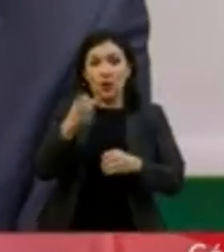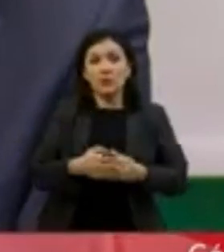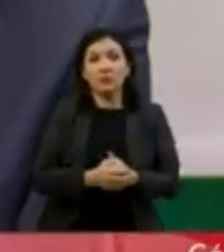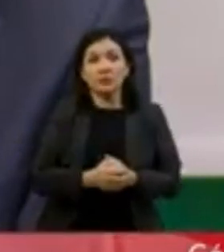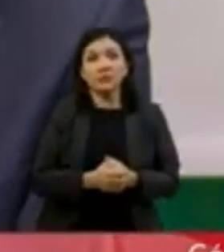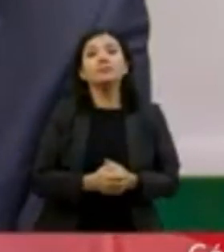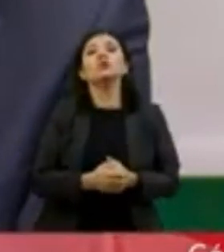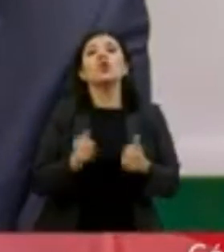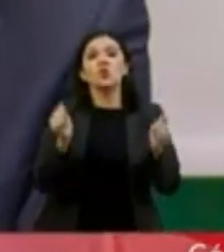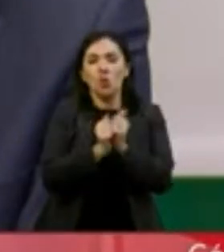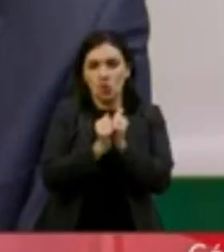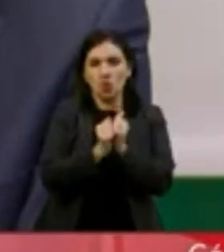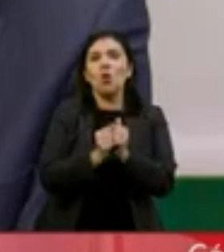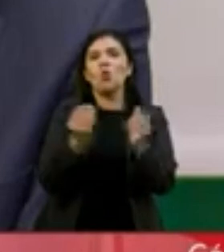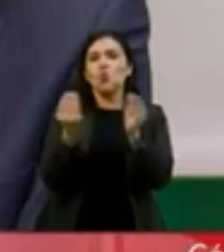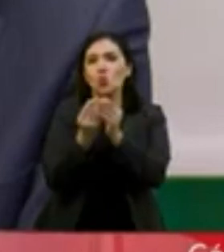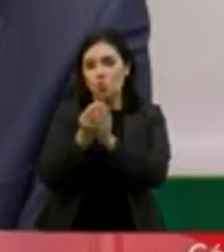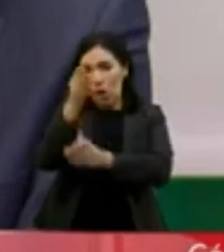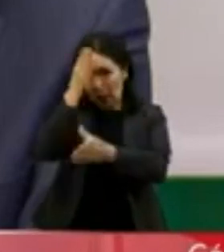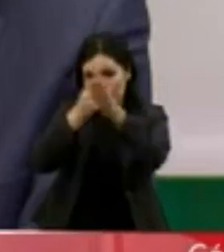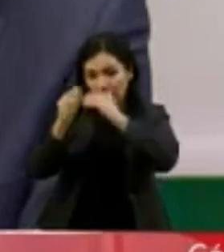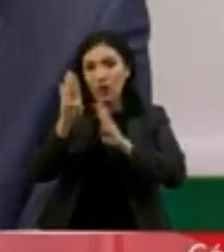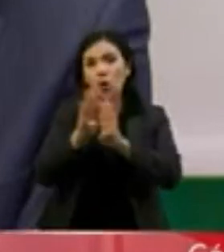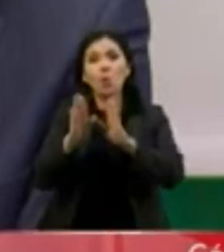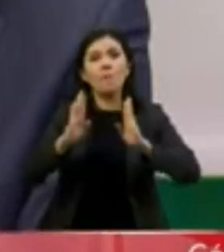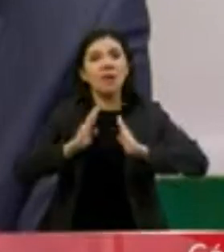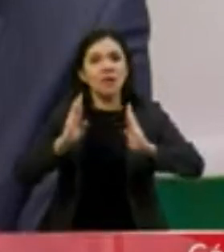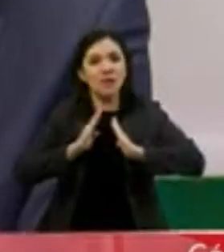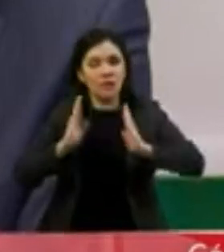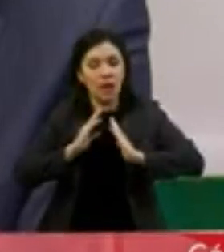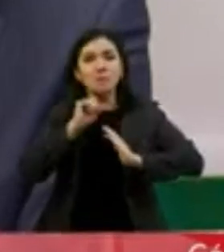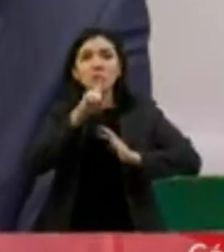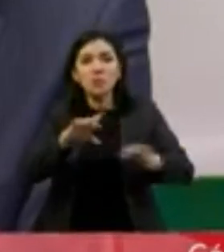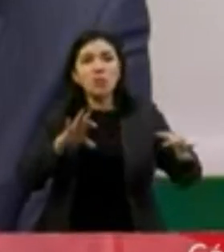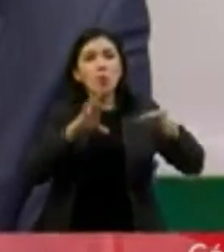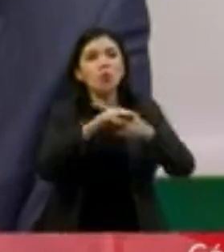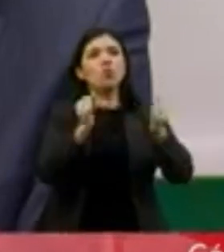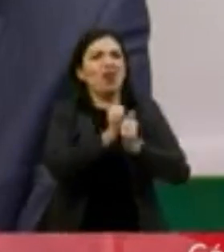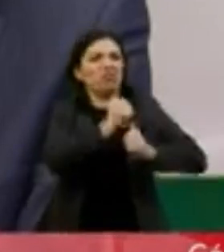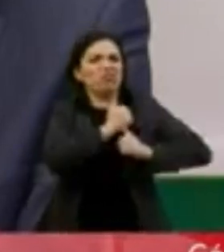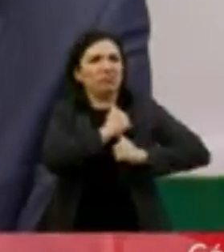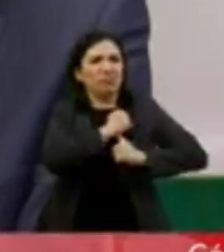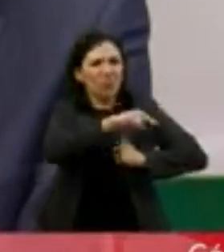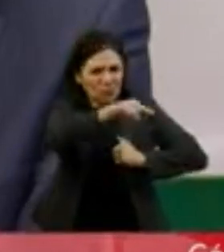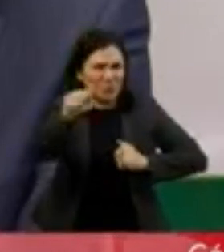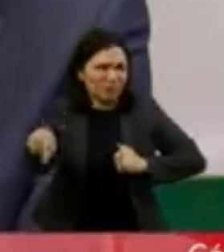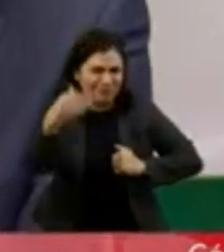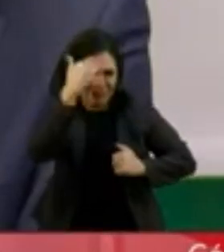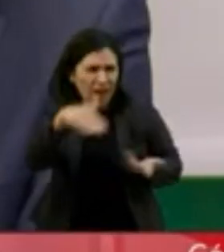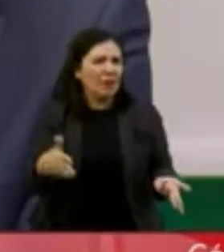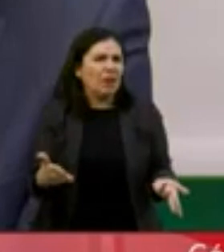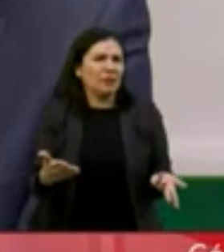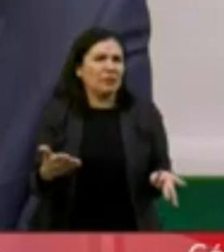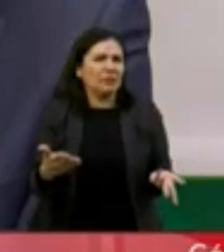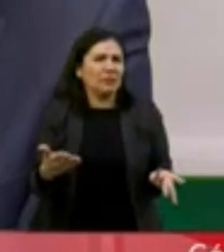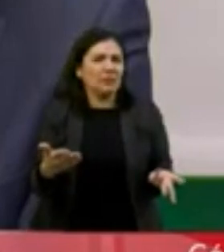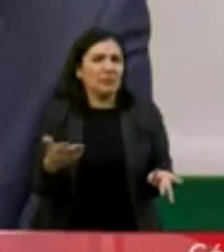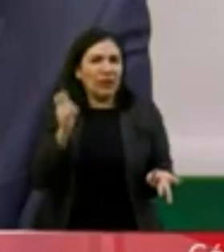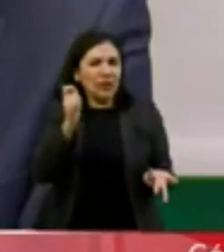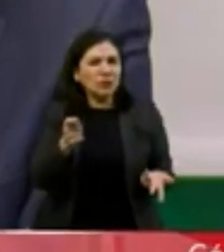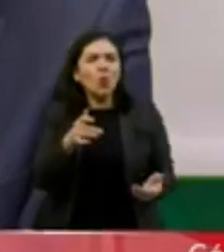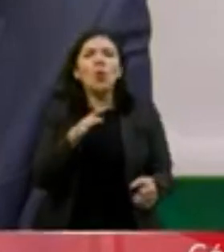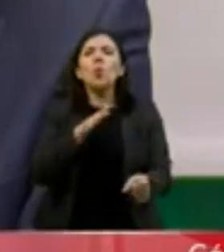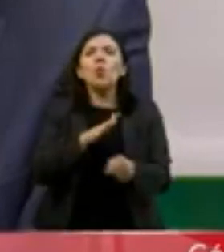forma militar y forman parte de las fuerzas armadas A poco usted no sabe cuál es la